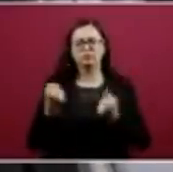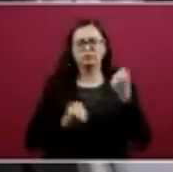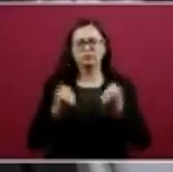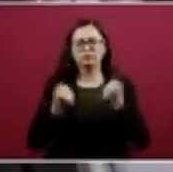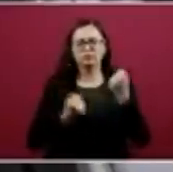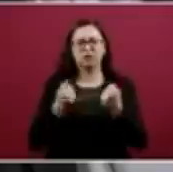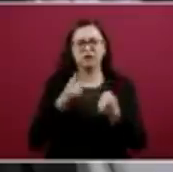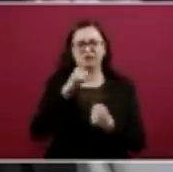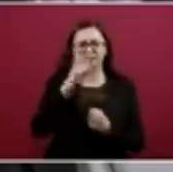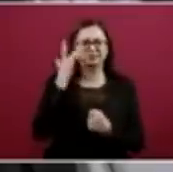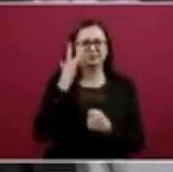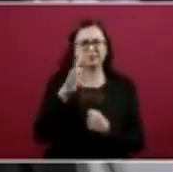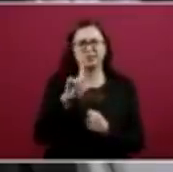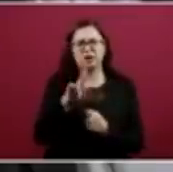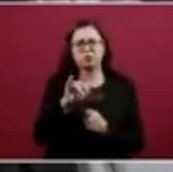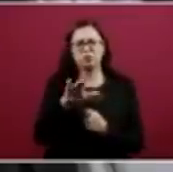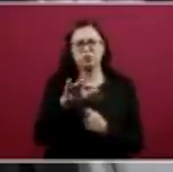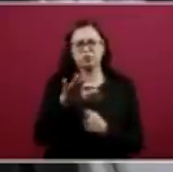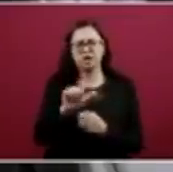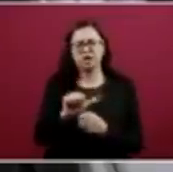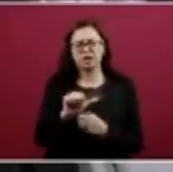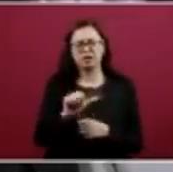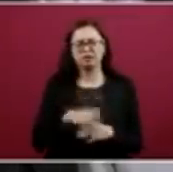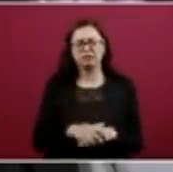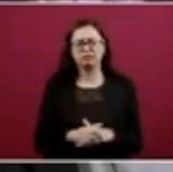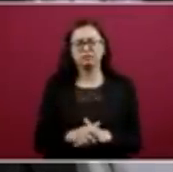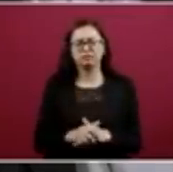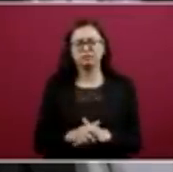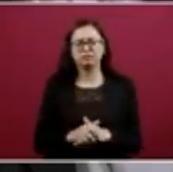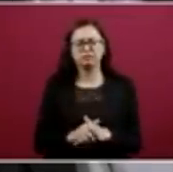Santa Lucía. Nos decían